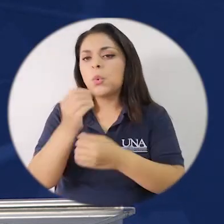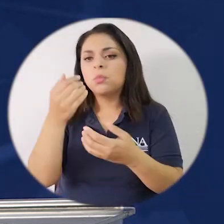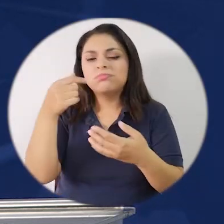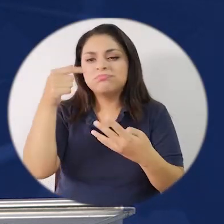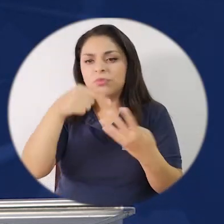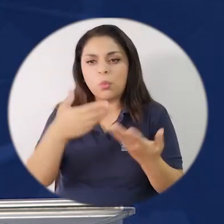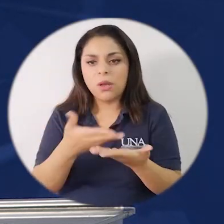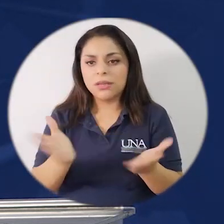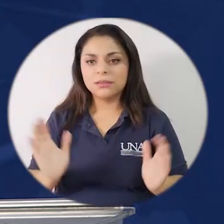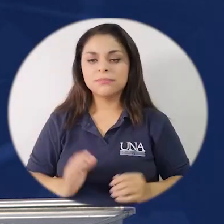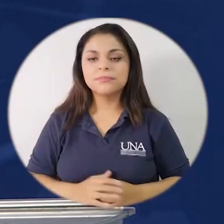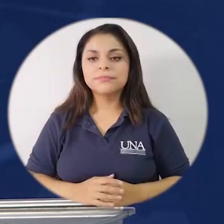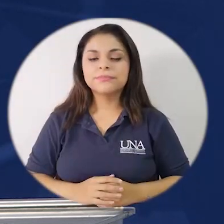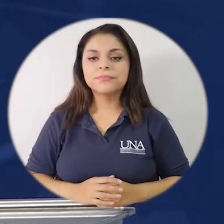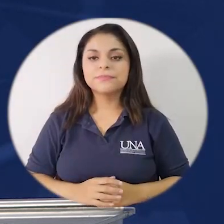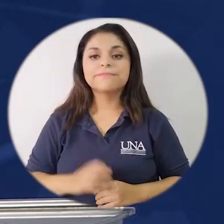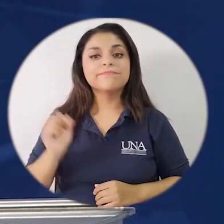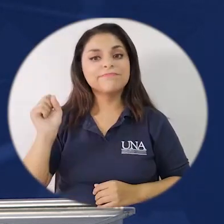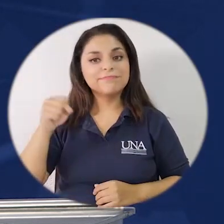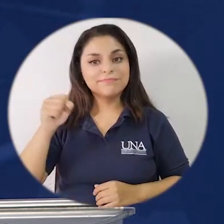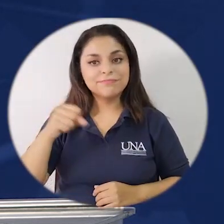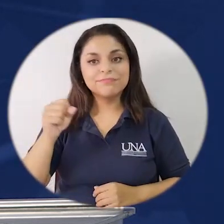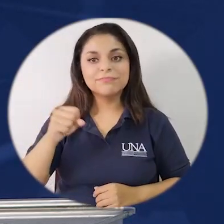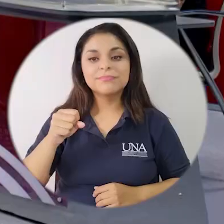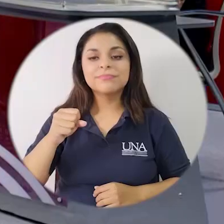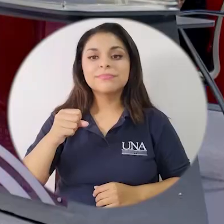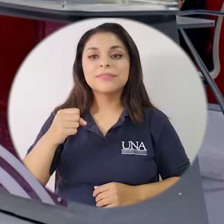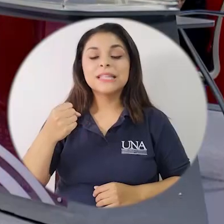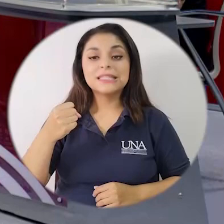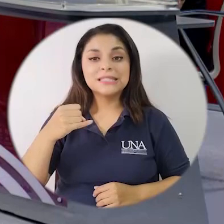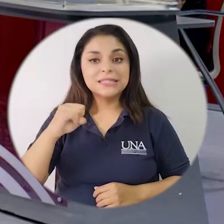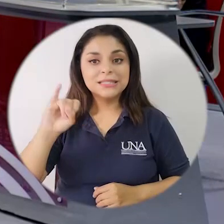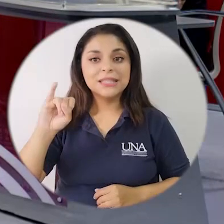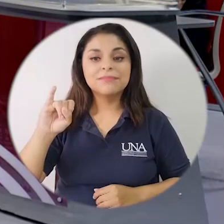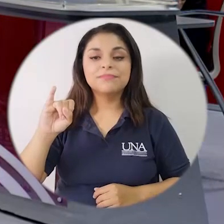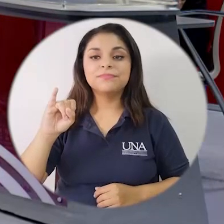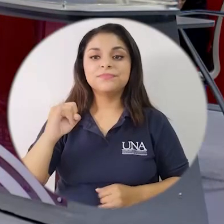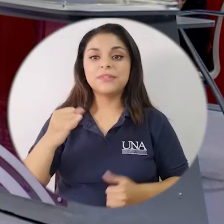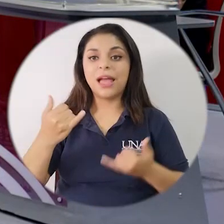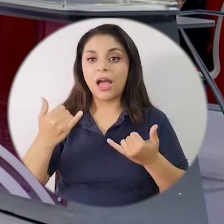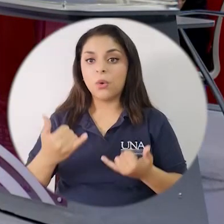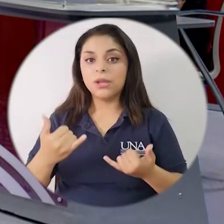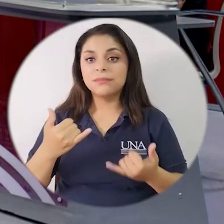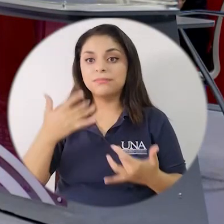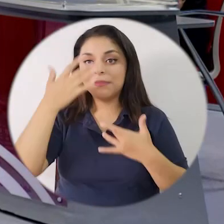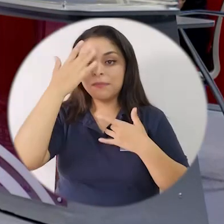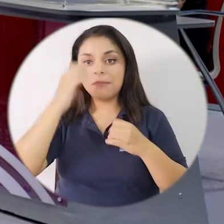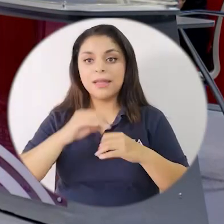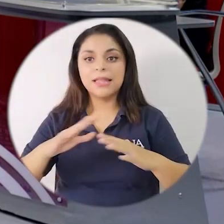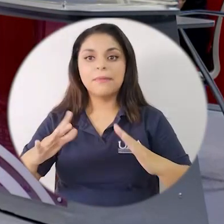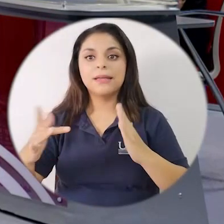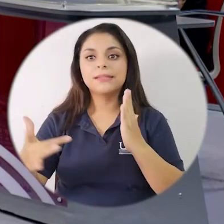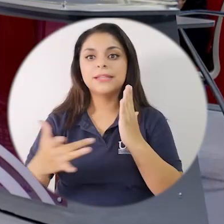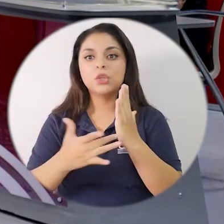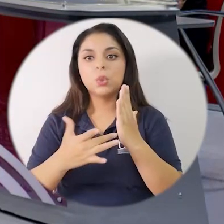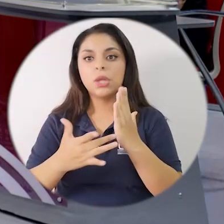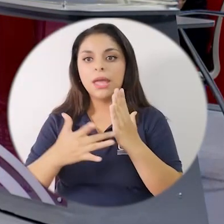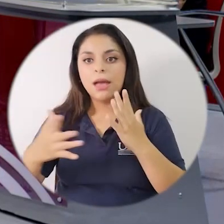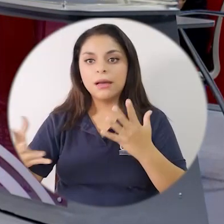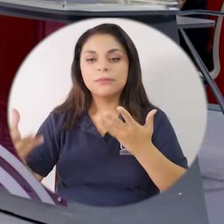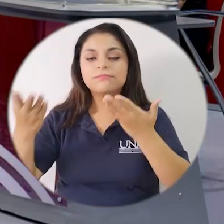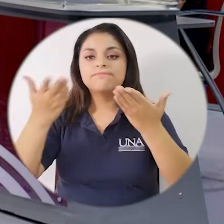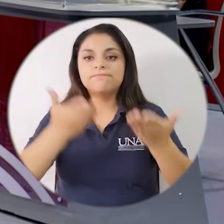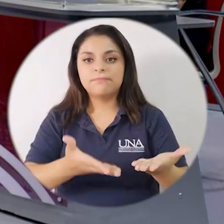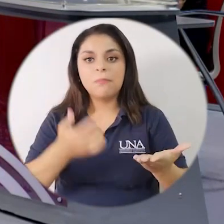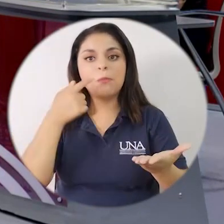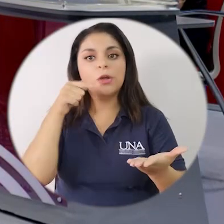sea el televisor o cualquier otro. Sí, por supuesto. Si bien en tiempos de pandemia la tecnología viene a jugar un papel muy importante